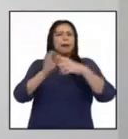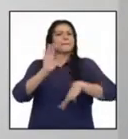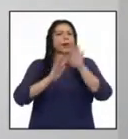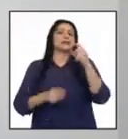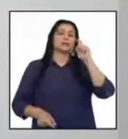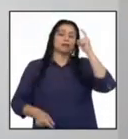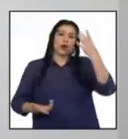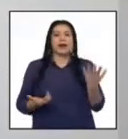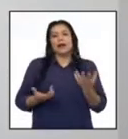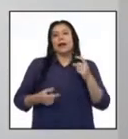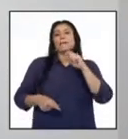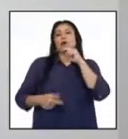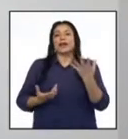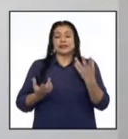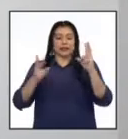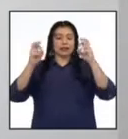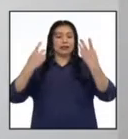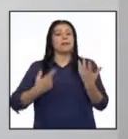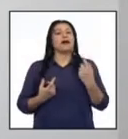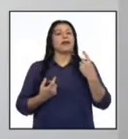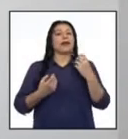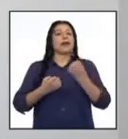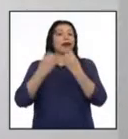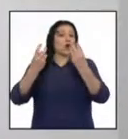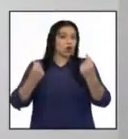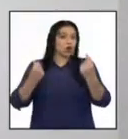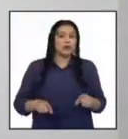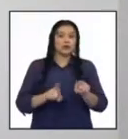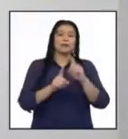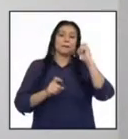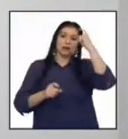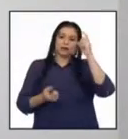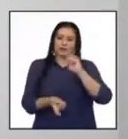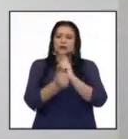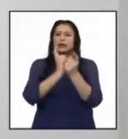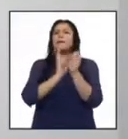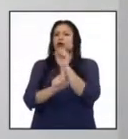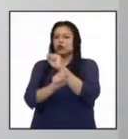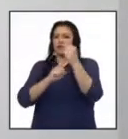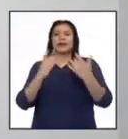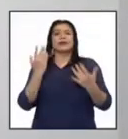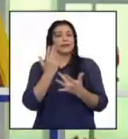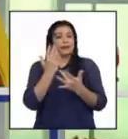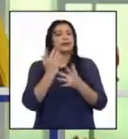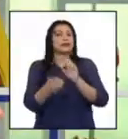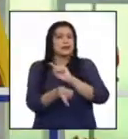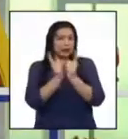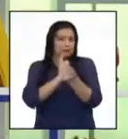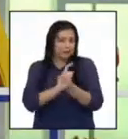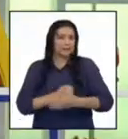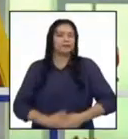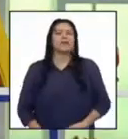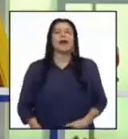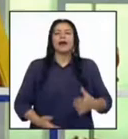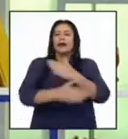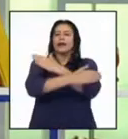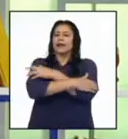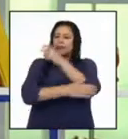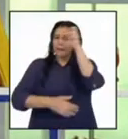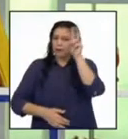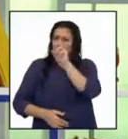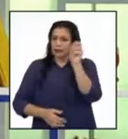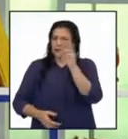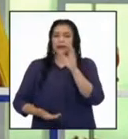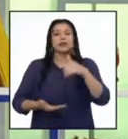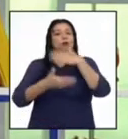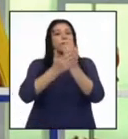los ámbitos económicos y políticos y cambios sociales y tecnológicos. Querida Promo 2020, como parte